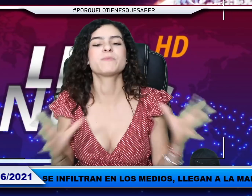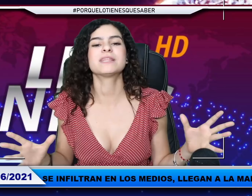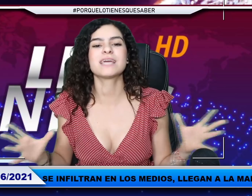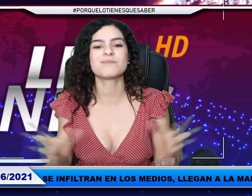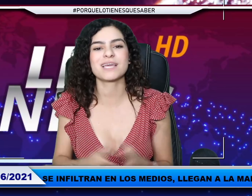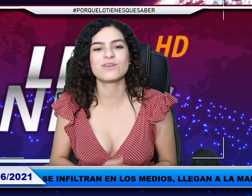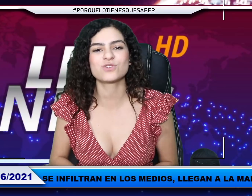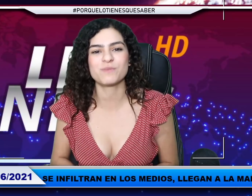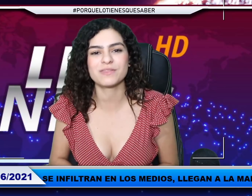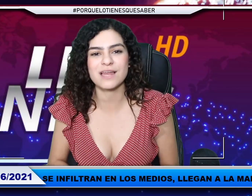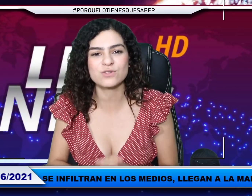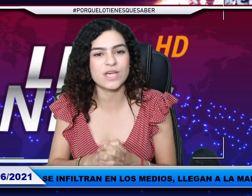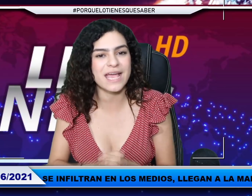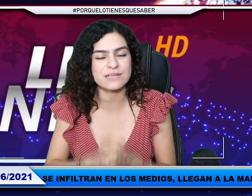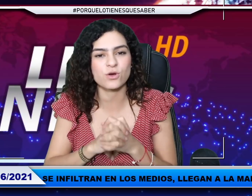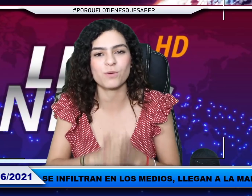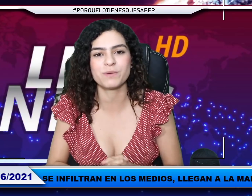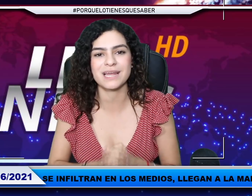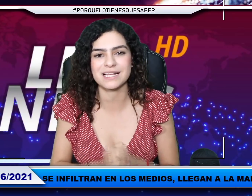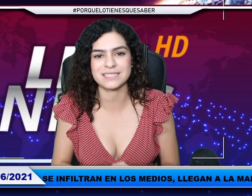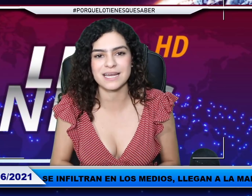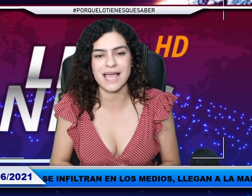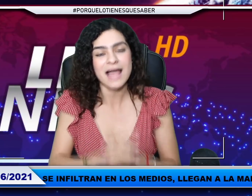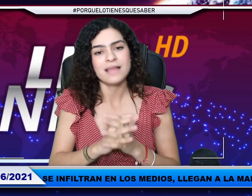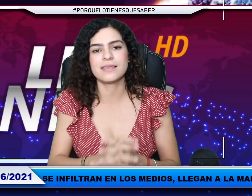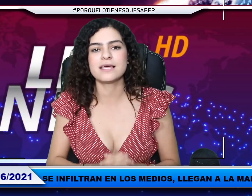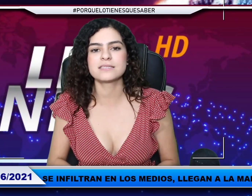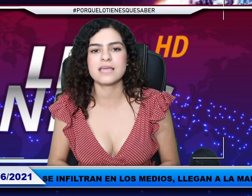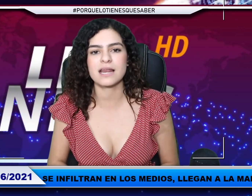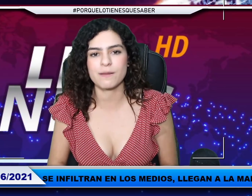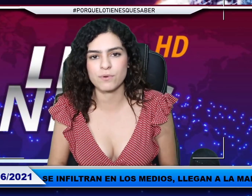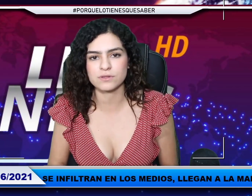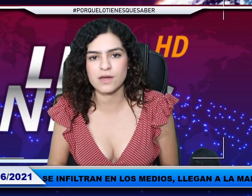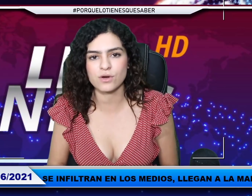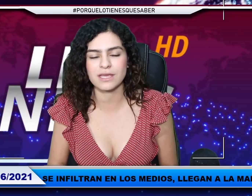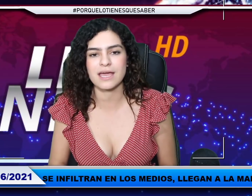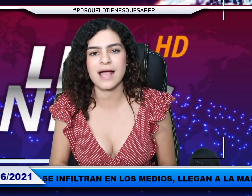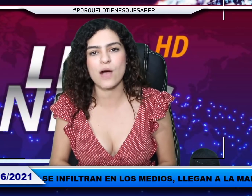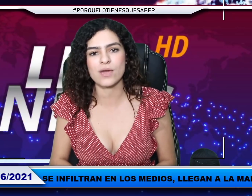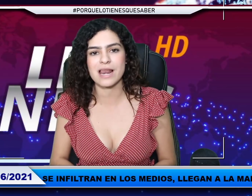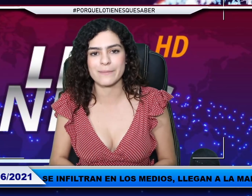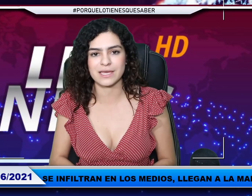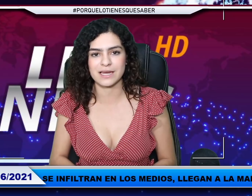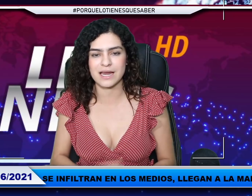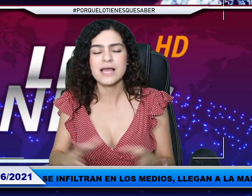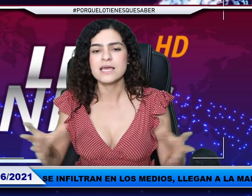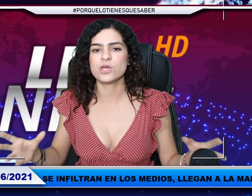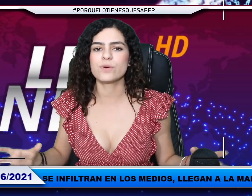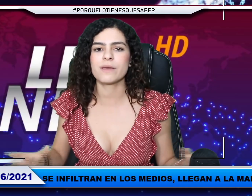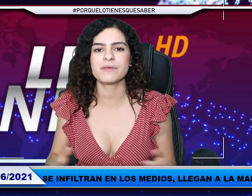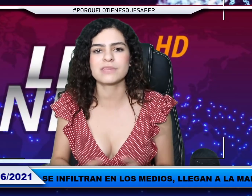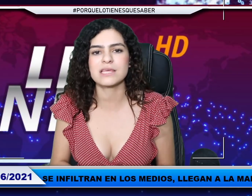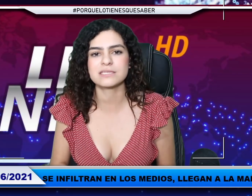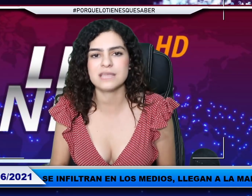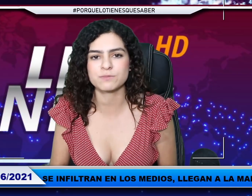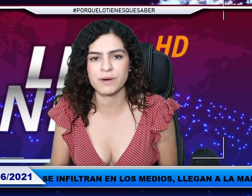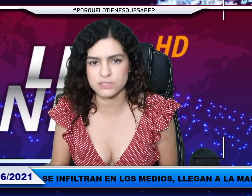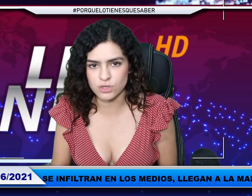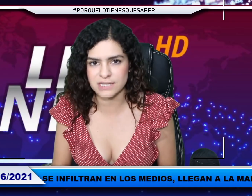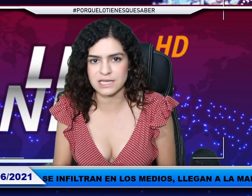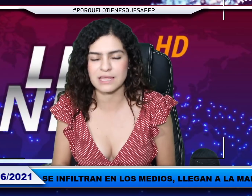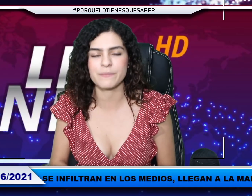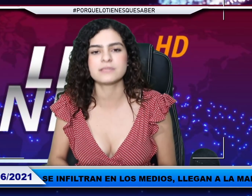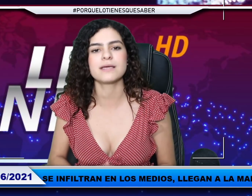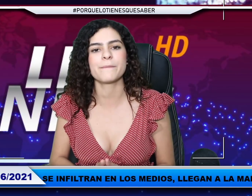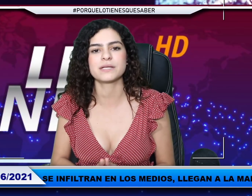Ustedes platíquenme aquí en los comentarios qué es lo que opinan acerca de este reportero que llega hoy a la mañanera, y obviamente de estas